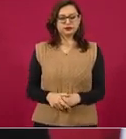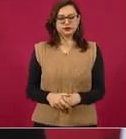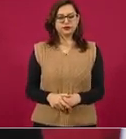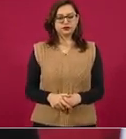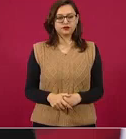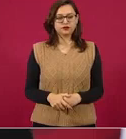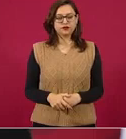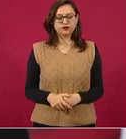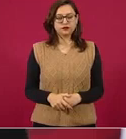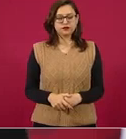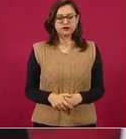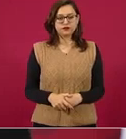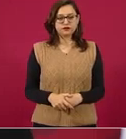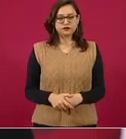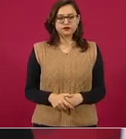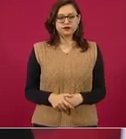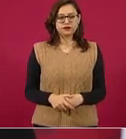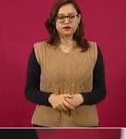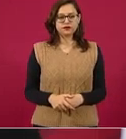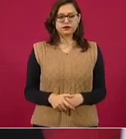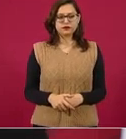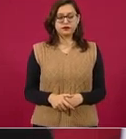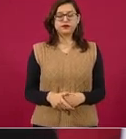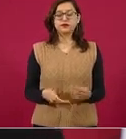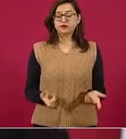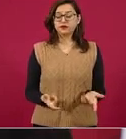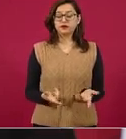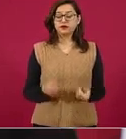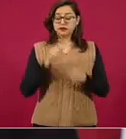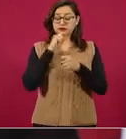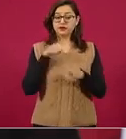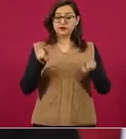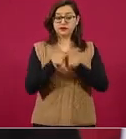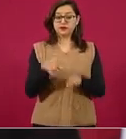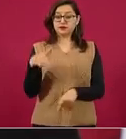incluso con ínfulas de superioridad.